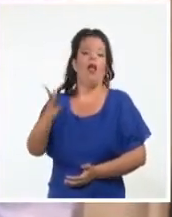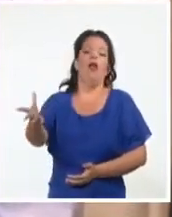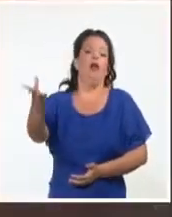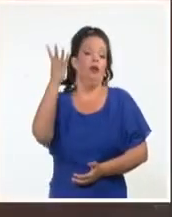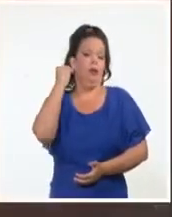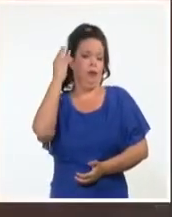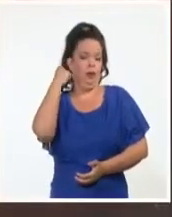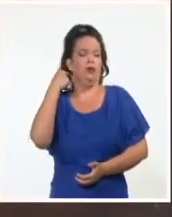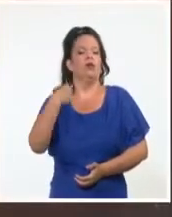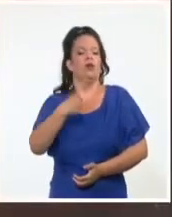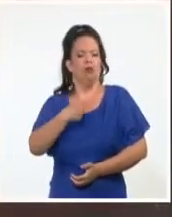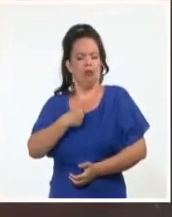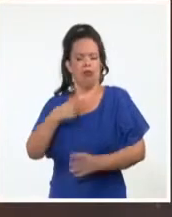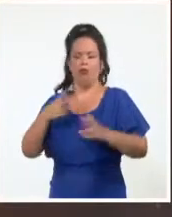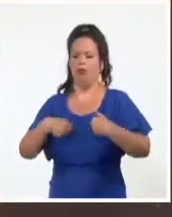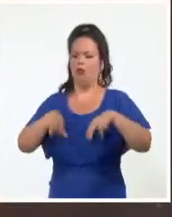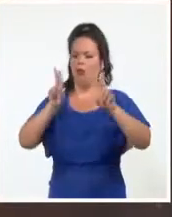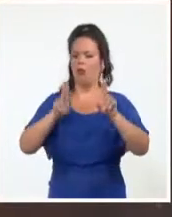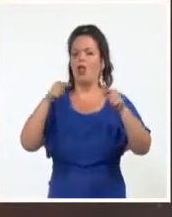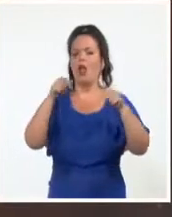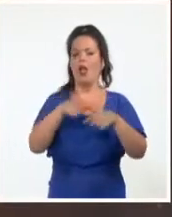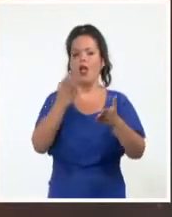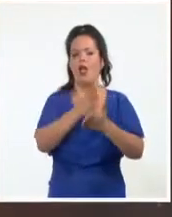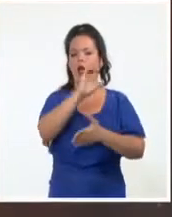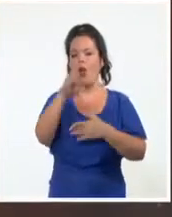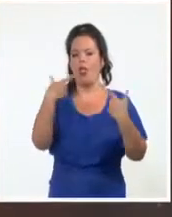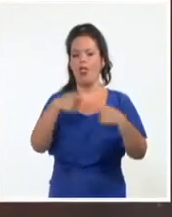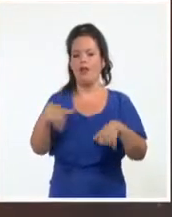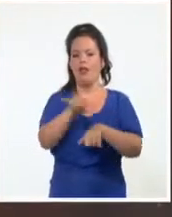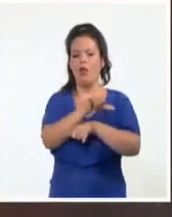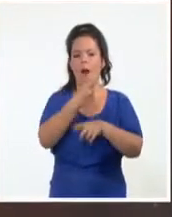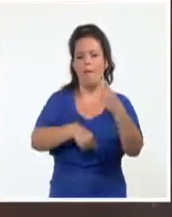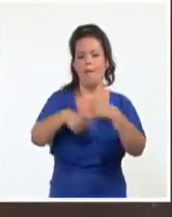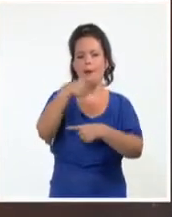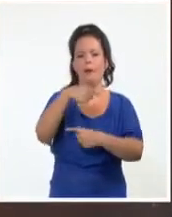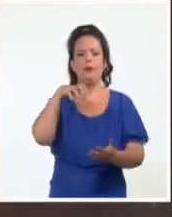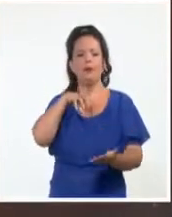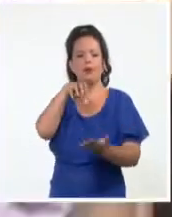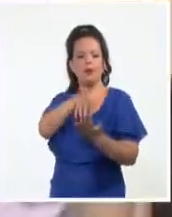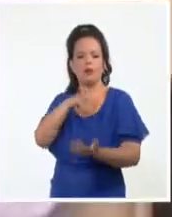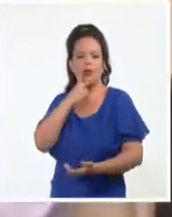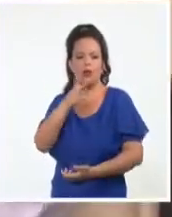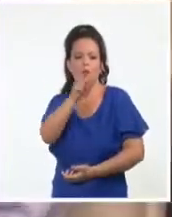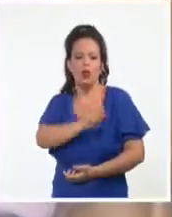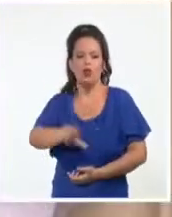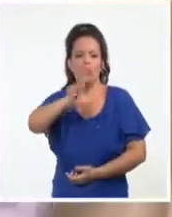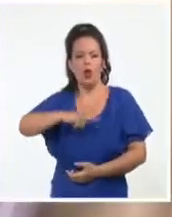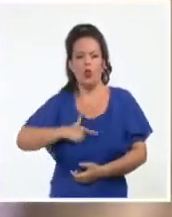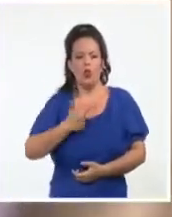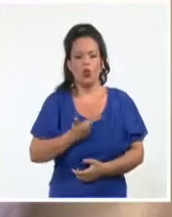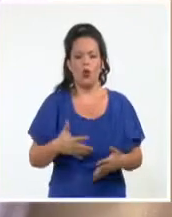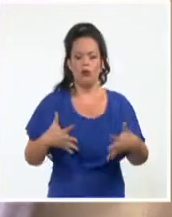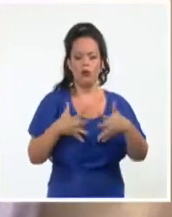acuerdo que la escuela se tenía que convertir en el principal centro sociocultural de la